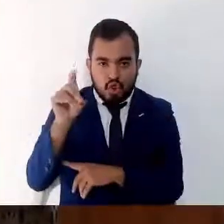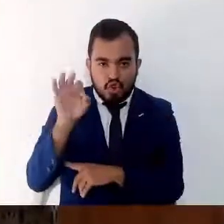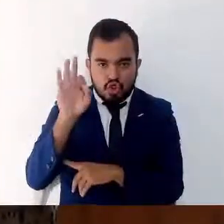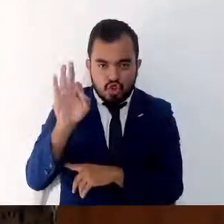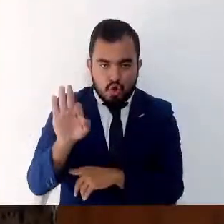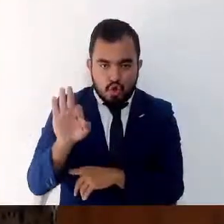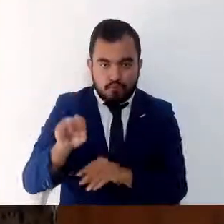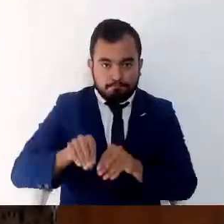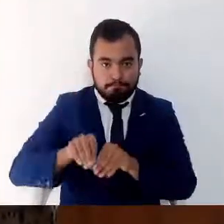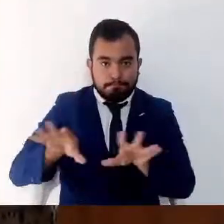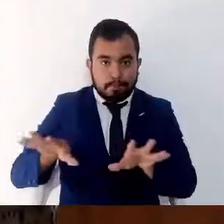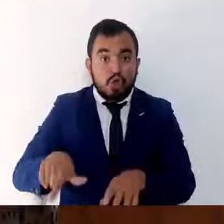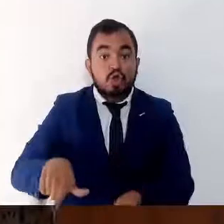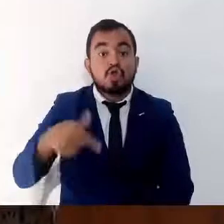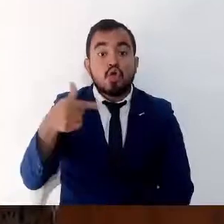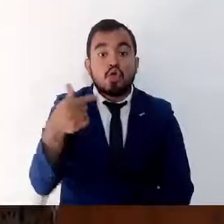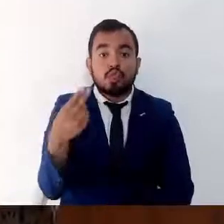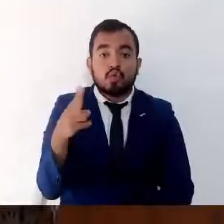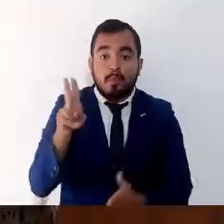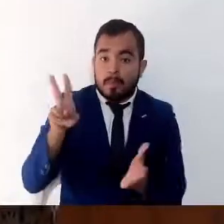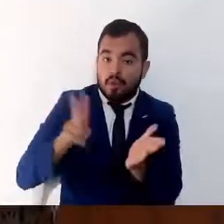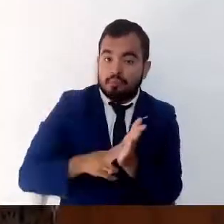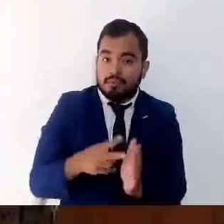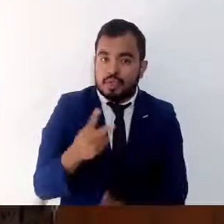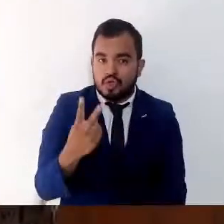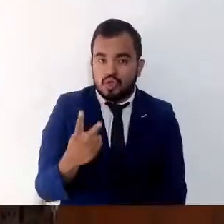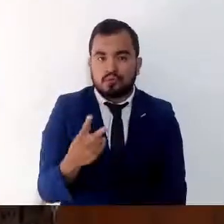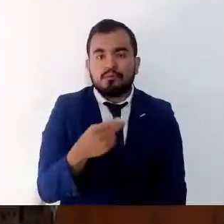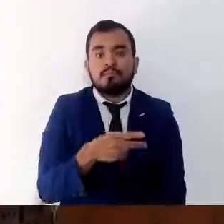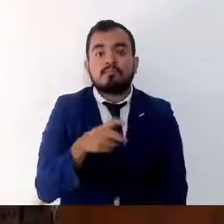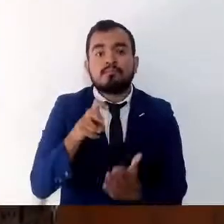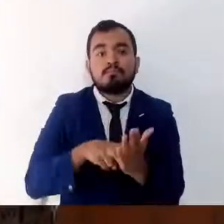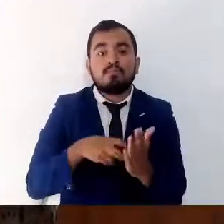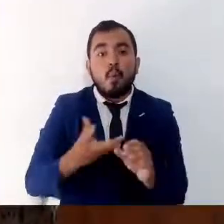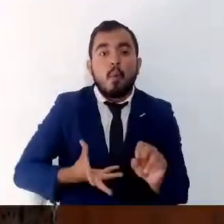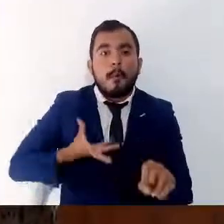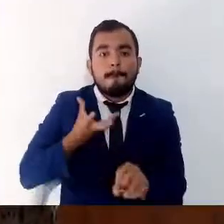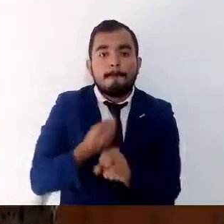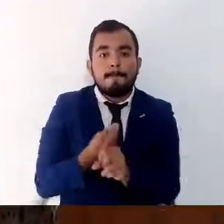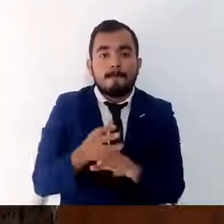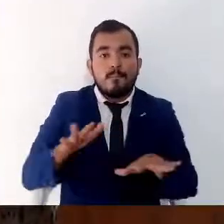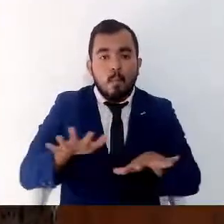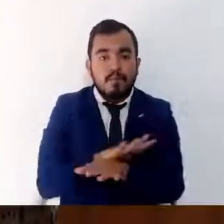del 2002, la modificación del artículo 3º constitucional